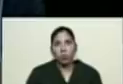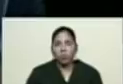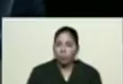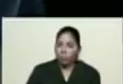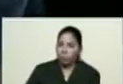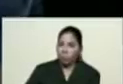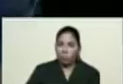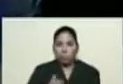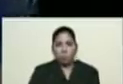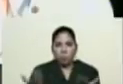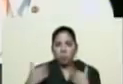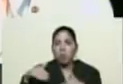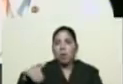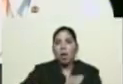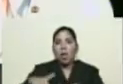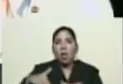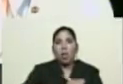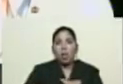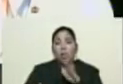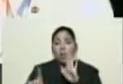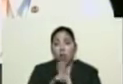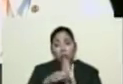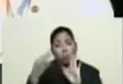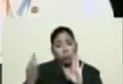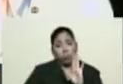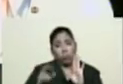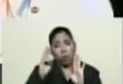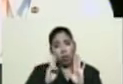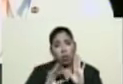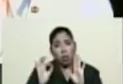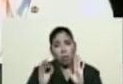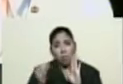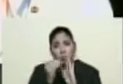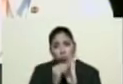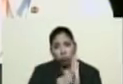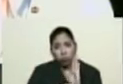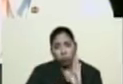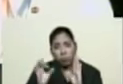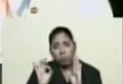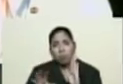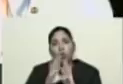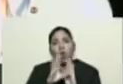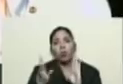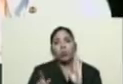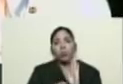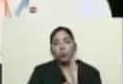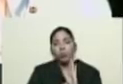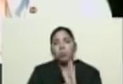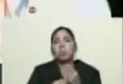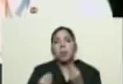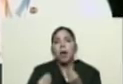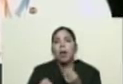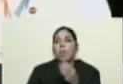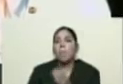convocatoria absolutamente legal, absolutamente constitucional, a una Asamblea Nacional